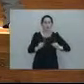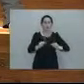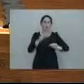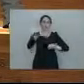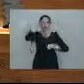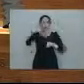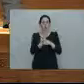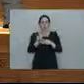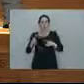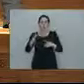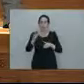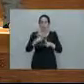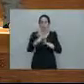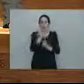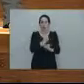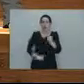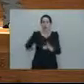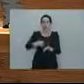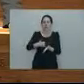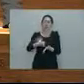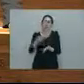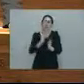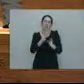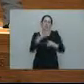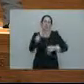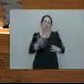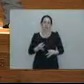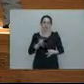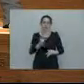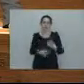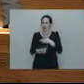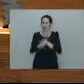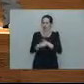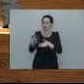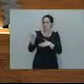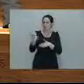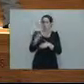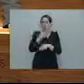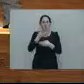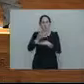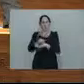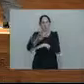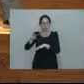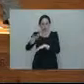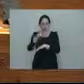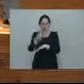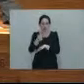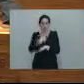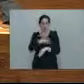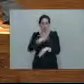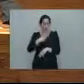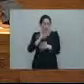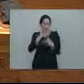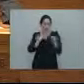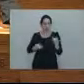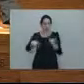social. La semana pasada, en la comisión, decía aquí la portavoz de Izquierda Unida, es cierto, la semana pasada todavía en la Comisión de Energía del Congreso de los